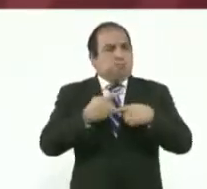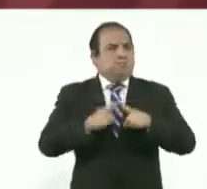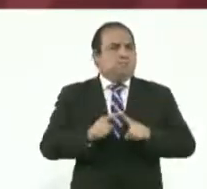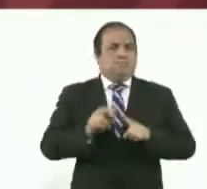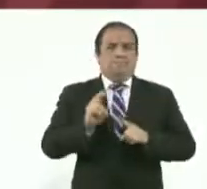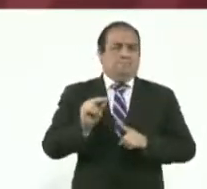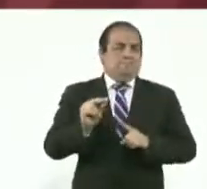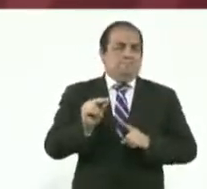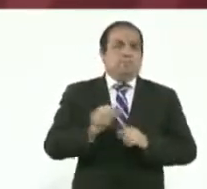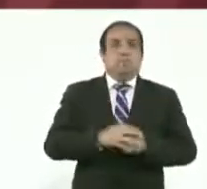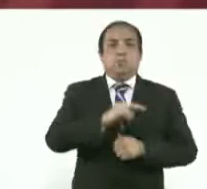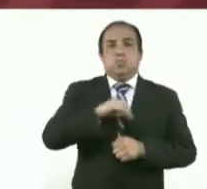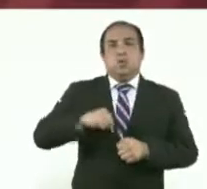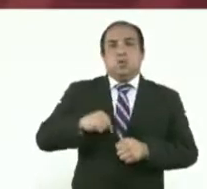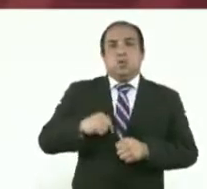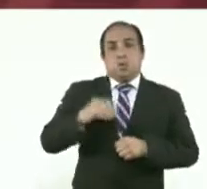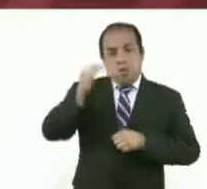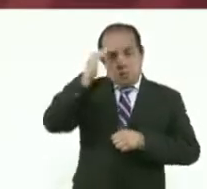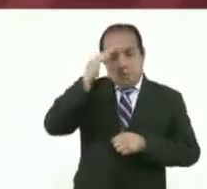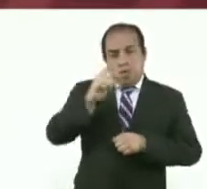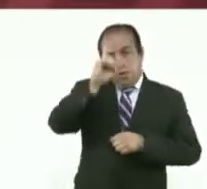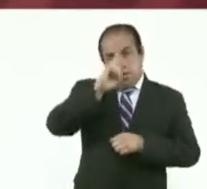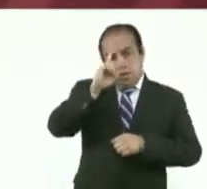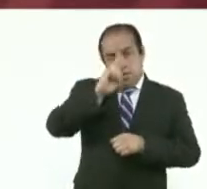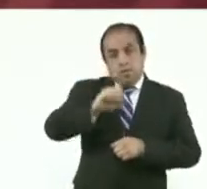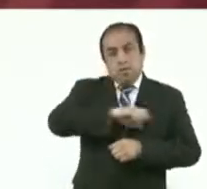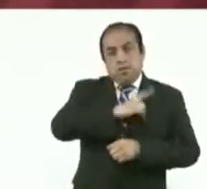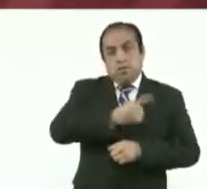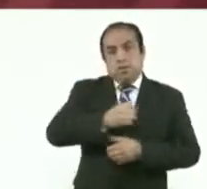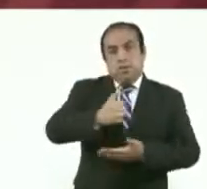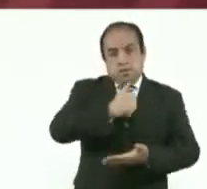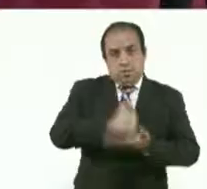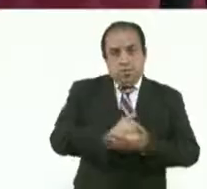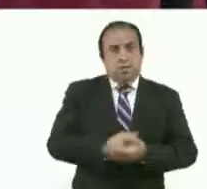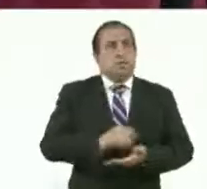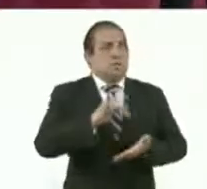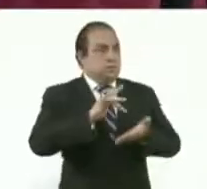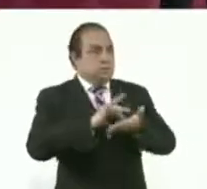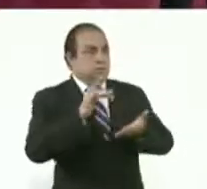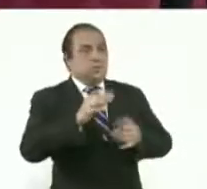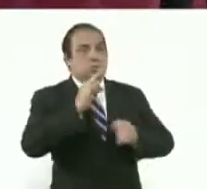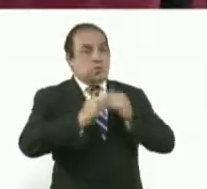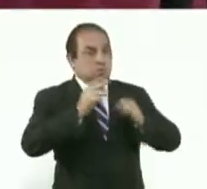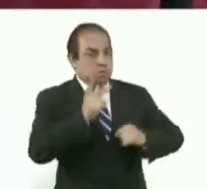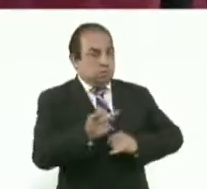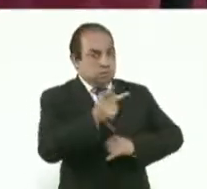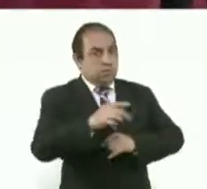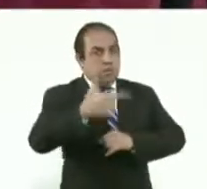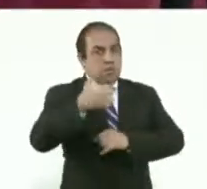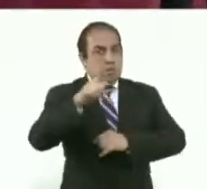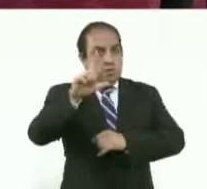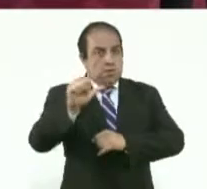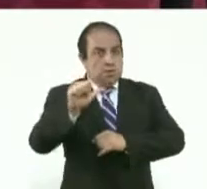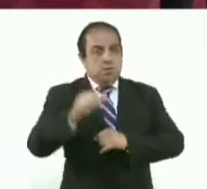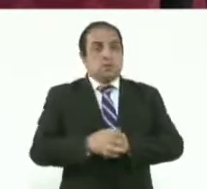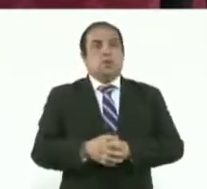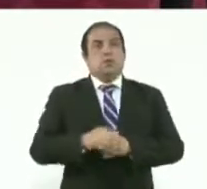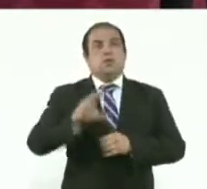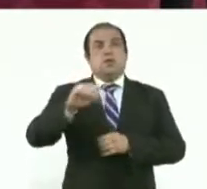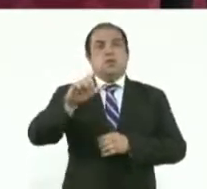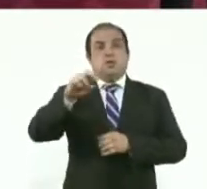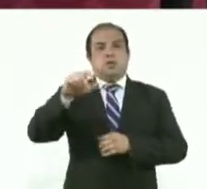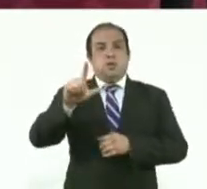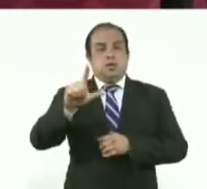estaríamos planteando a través del Consejo de Salud de la ciudad. Gracias. Gracias. La última pregunta es de Gabriela Jiménez de Canal